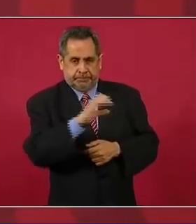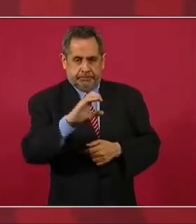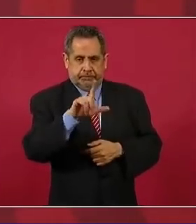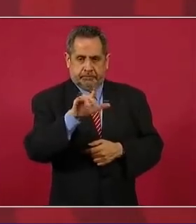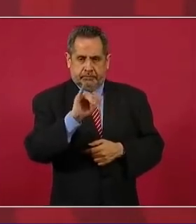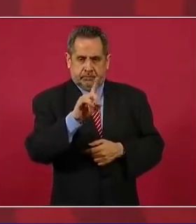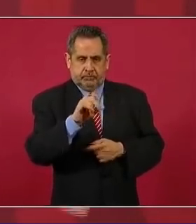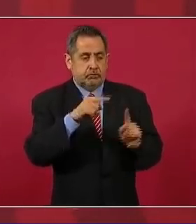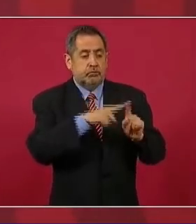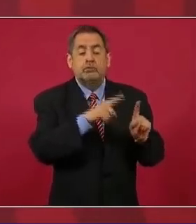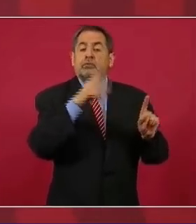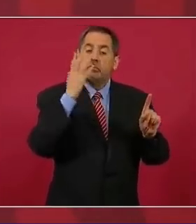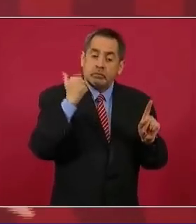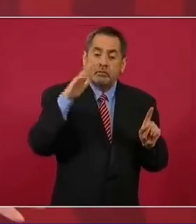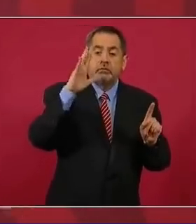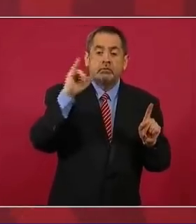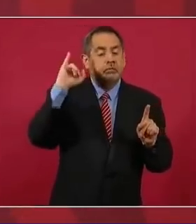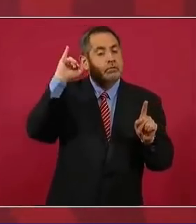fue el jefe